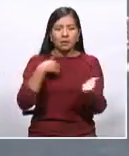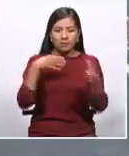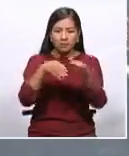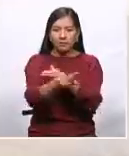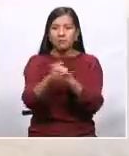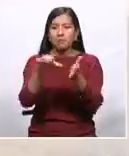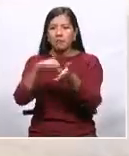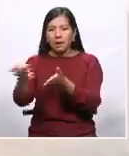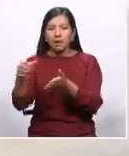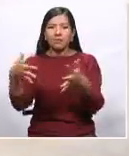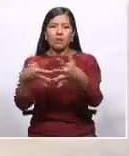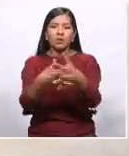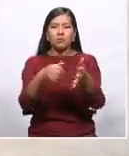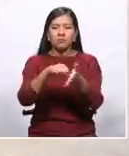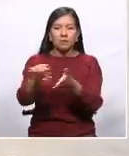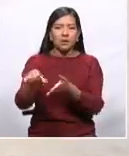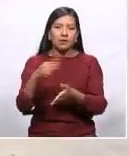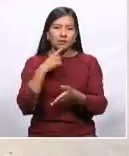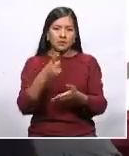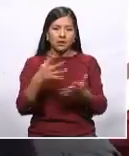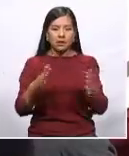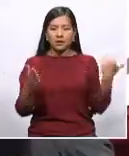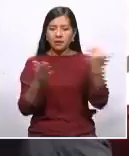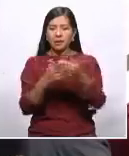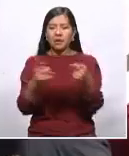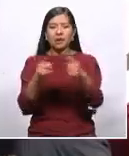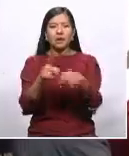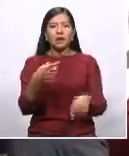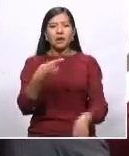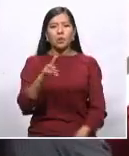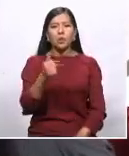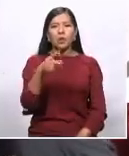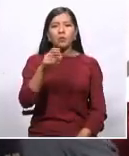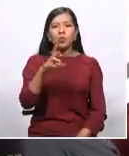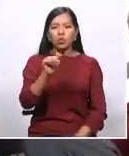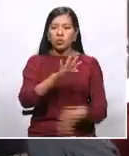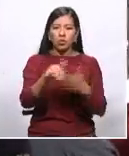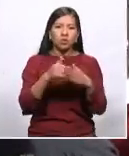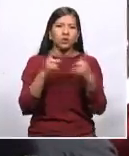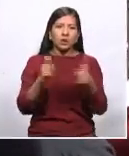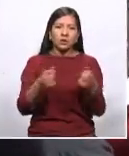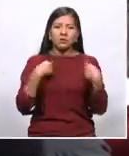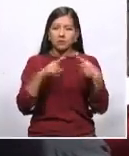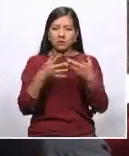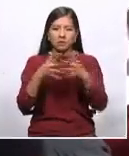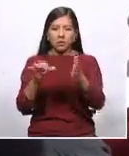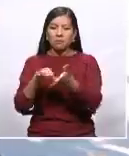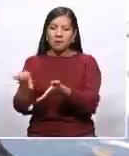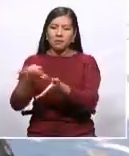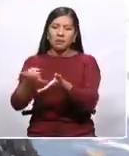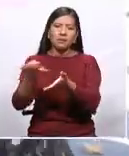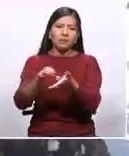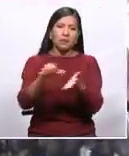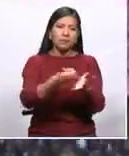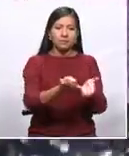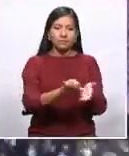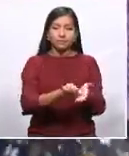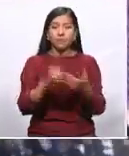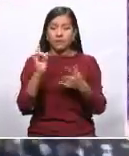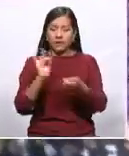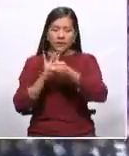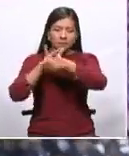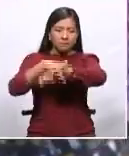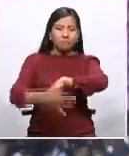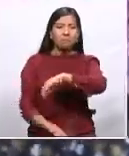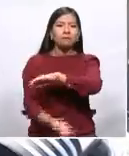cuenta porque por lo menos hasta Guapurú tiene que ir desbloqueando, regresando, pagando. Se levanta muy temprano